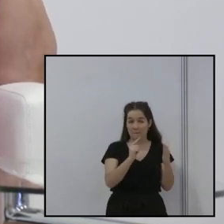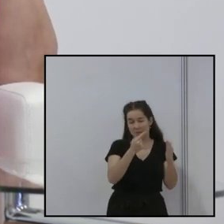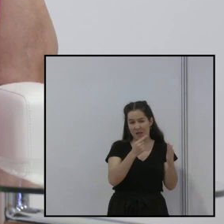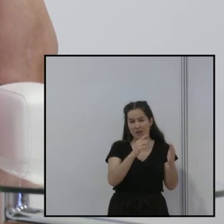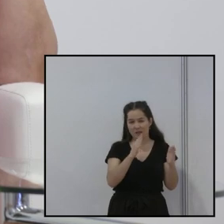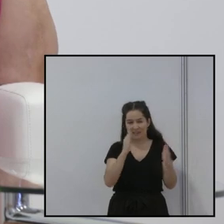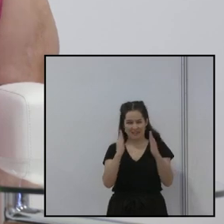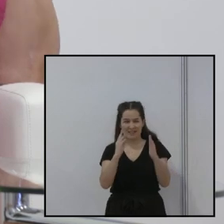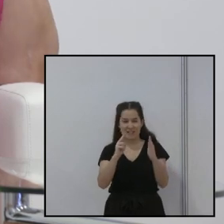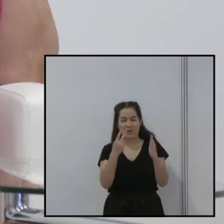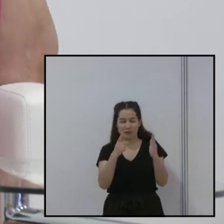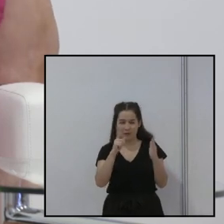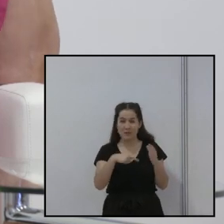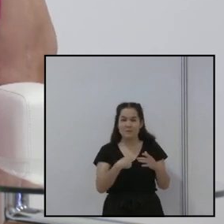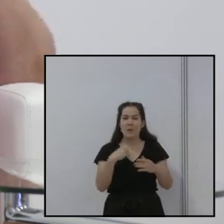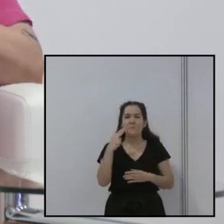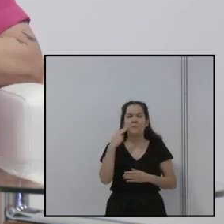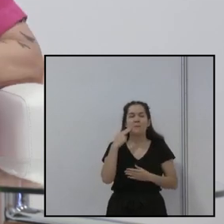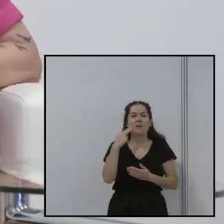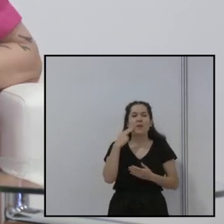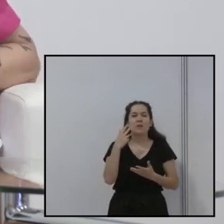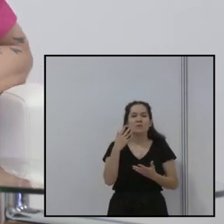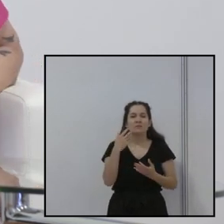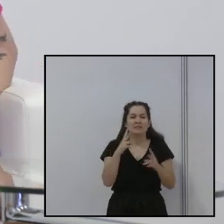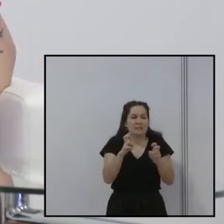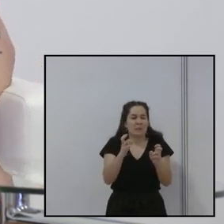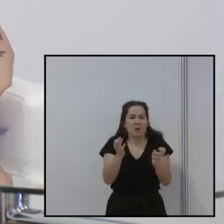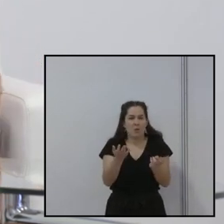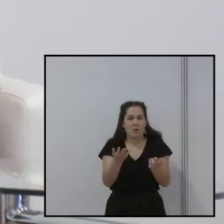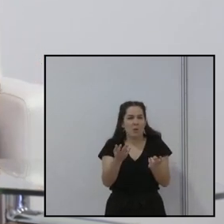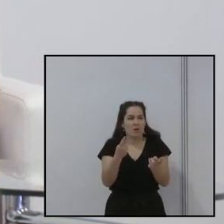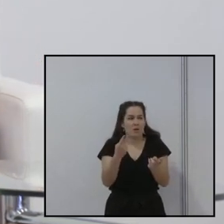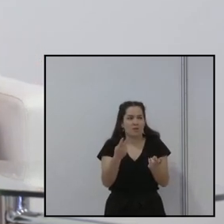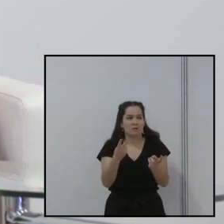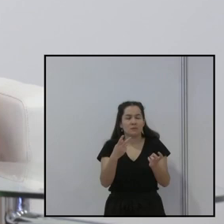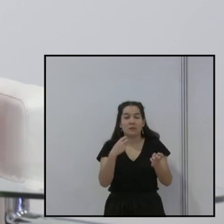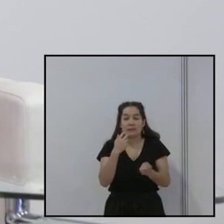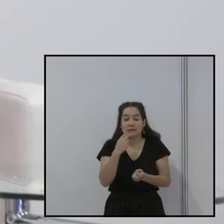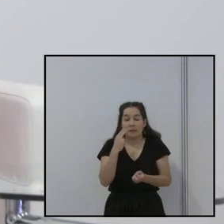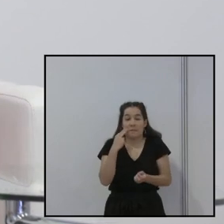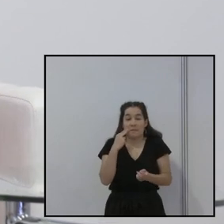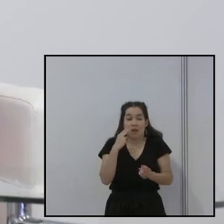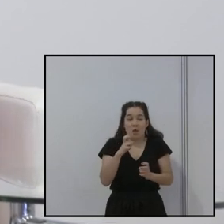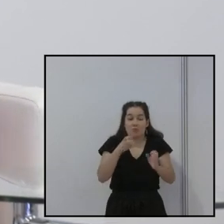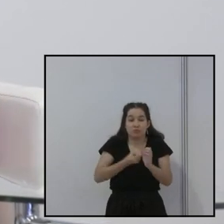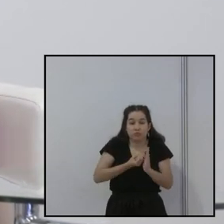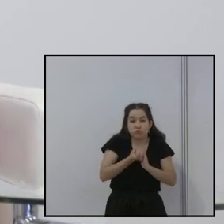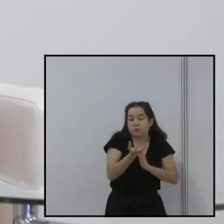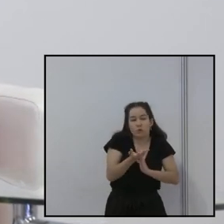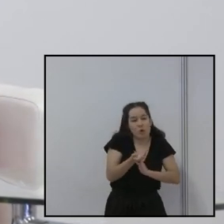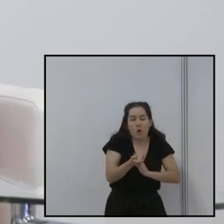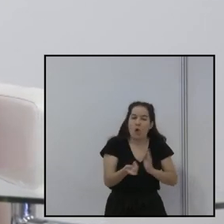incluso, me daba miedo sacar el tema, no podía ni hablarlo, pensaba que si lo sacaba me iba a dar otra vez, me iba a ir de la realidad, me iba a dar otra vez